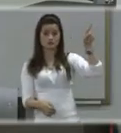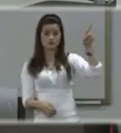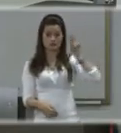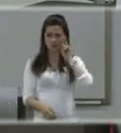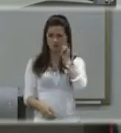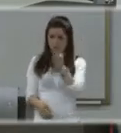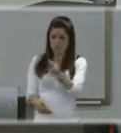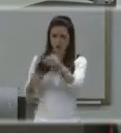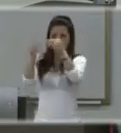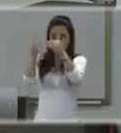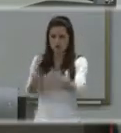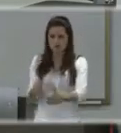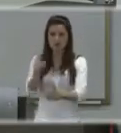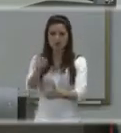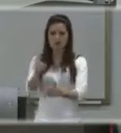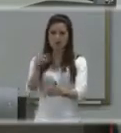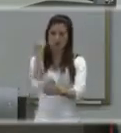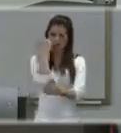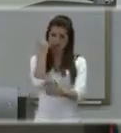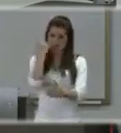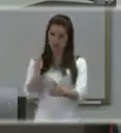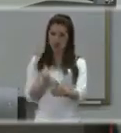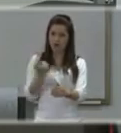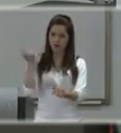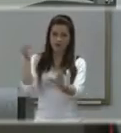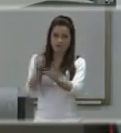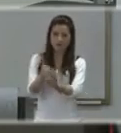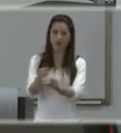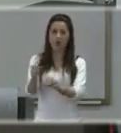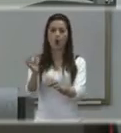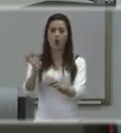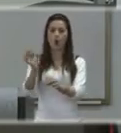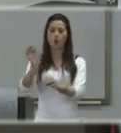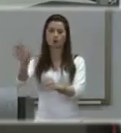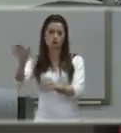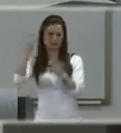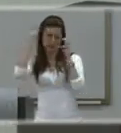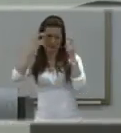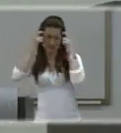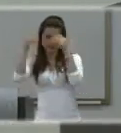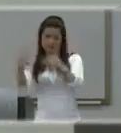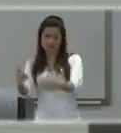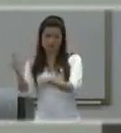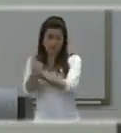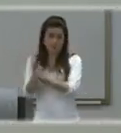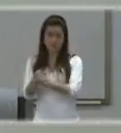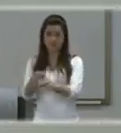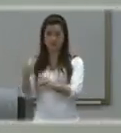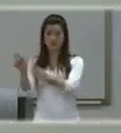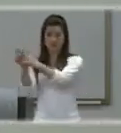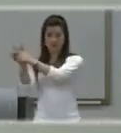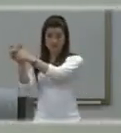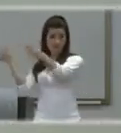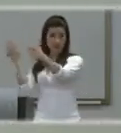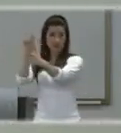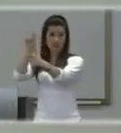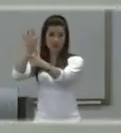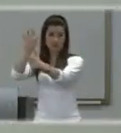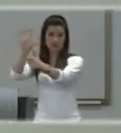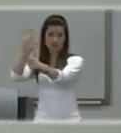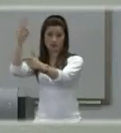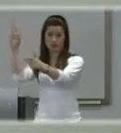y victimización de mujeres con discapacidad intelectual, el 95% de los agresores son personas que pertenecen